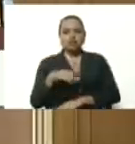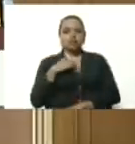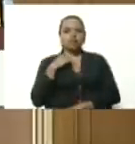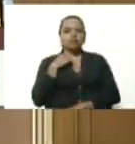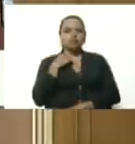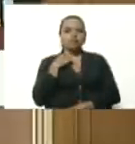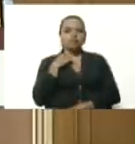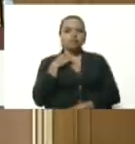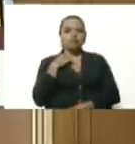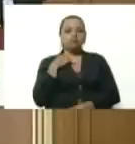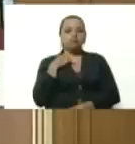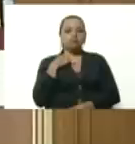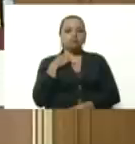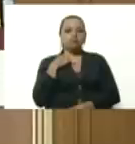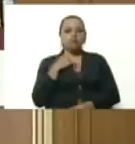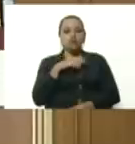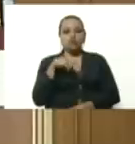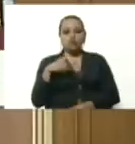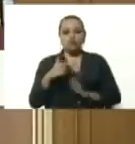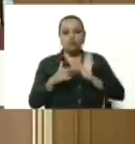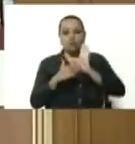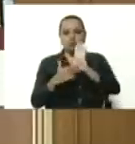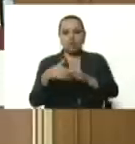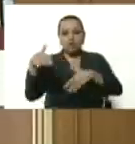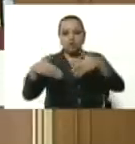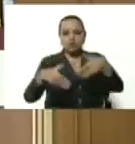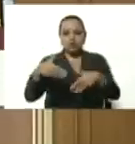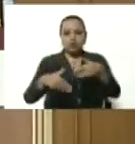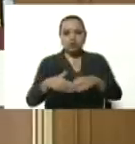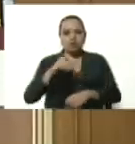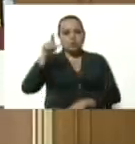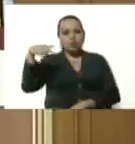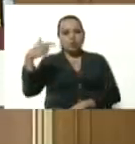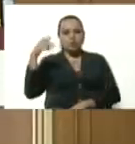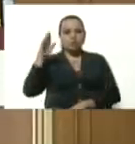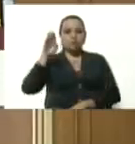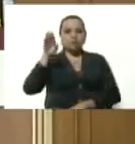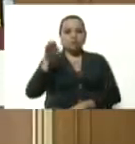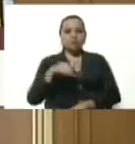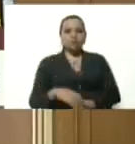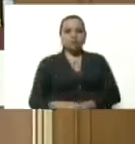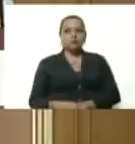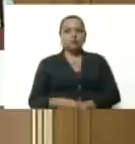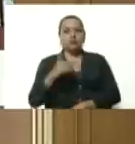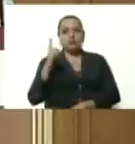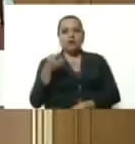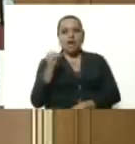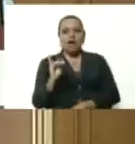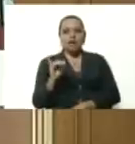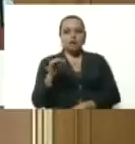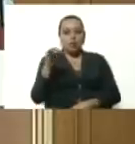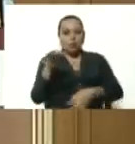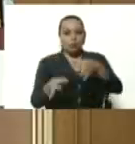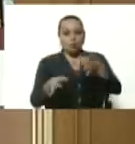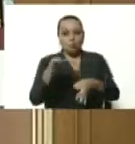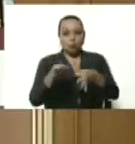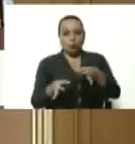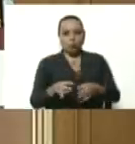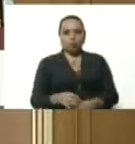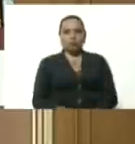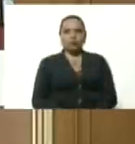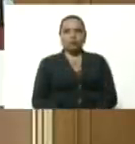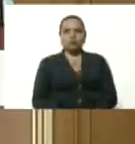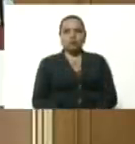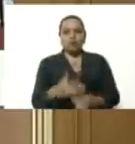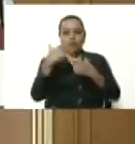y lo vamos a demostrar en los resultados electorales. Pero se agrede también al poder judicial, en la persona